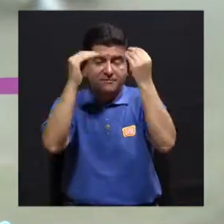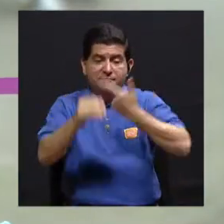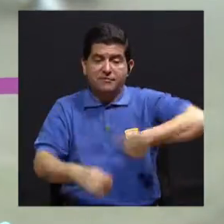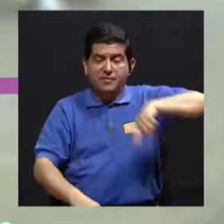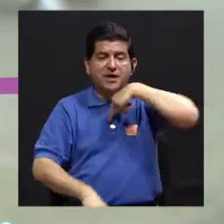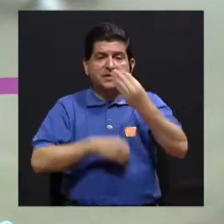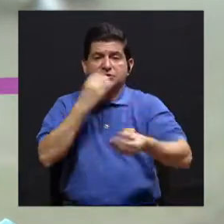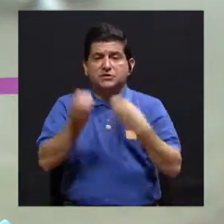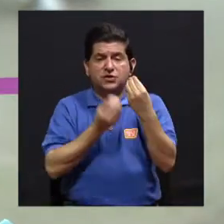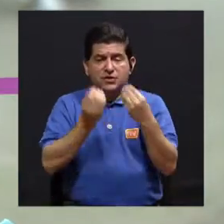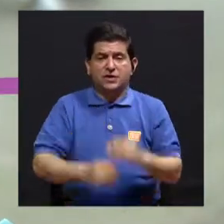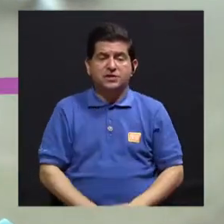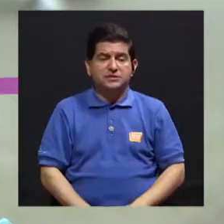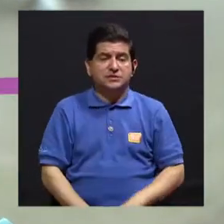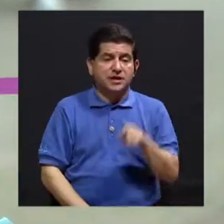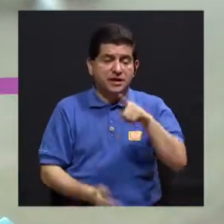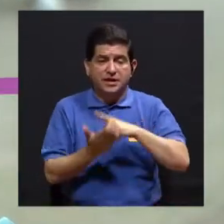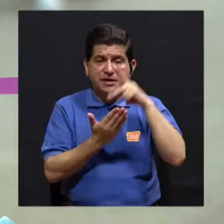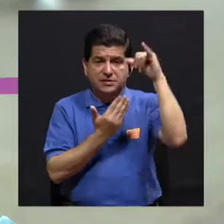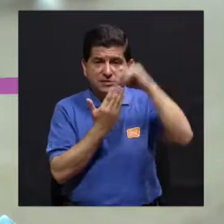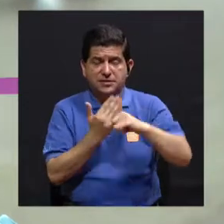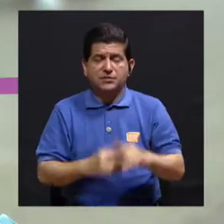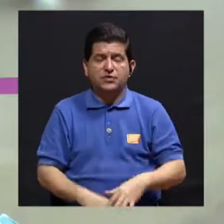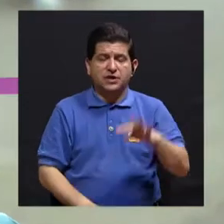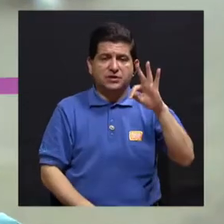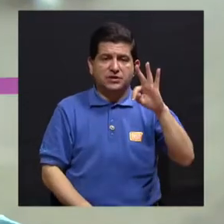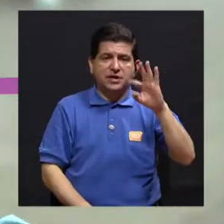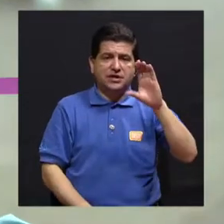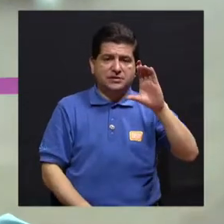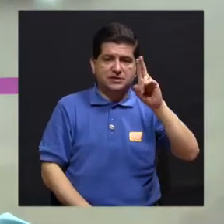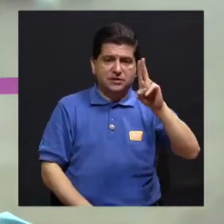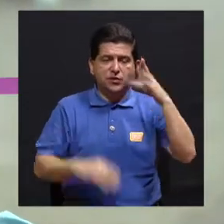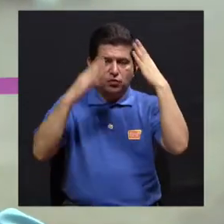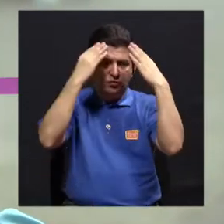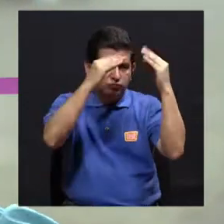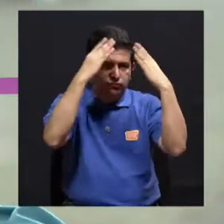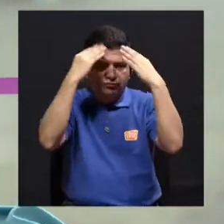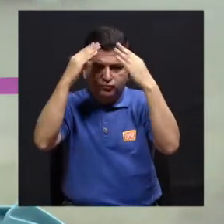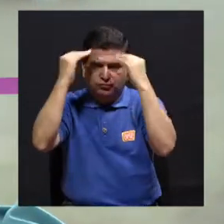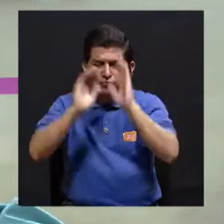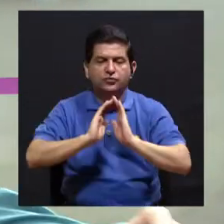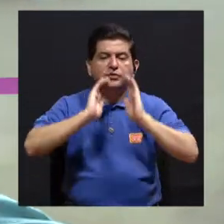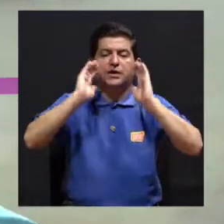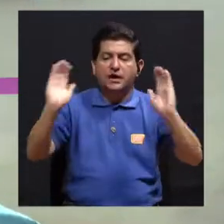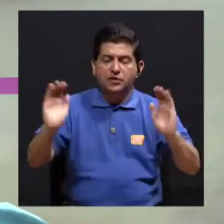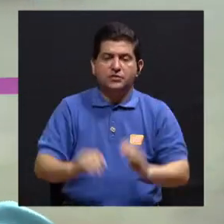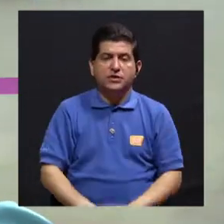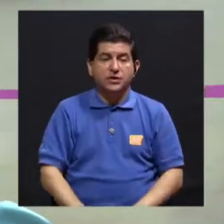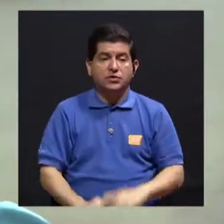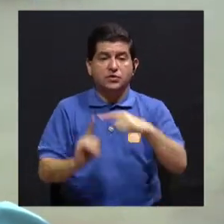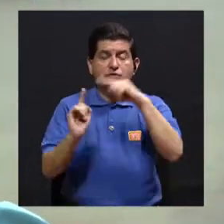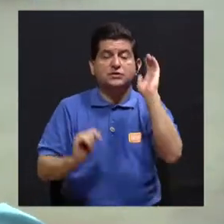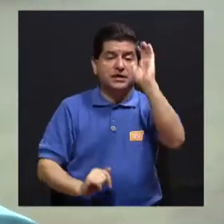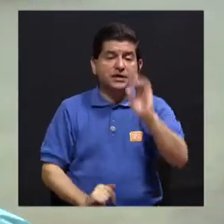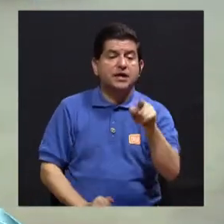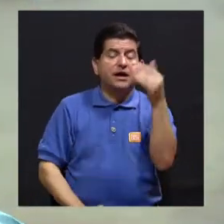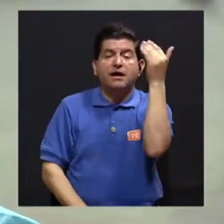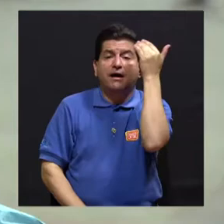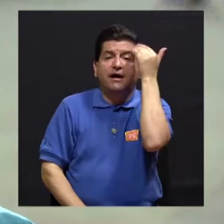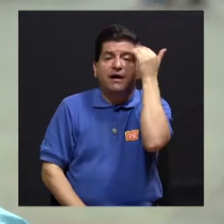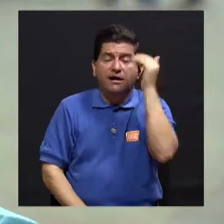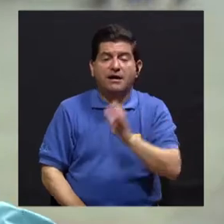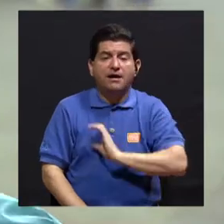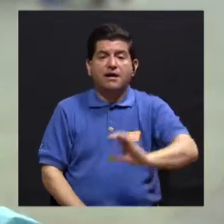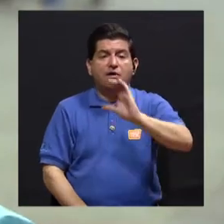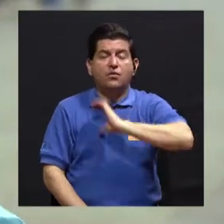Nosotros lo que hacemos desde este proyecto de trabajo comunal, pues es básicamente brindar información a los niños para que desde pequeños ellos sepan cuáles son